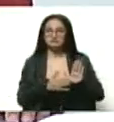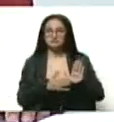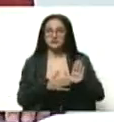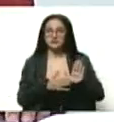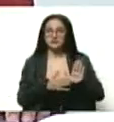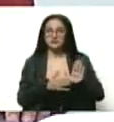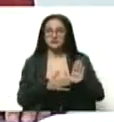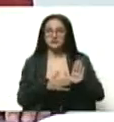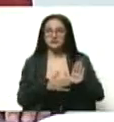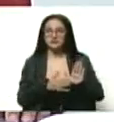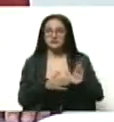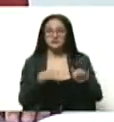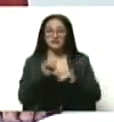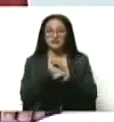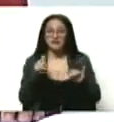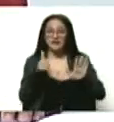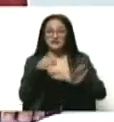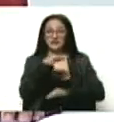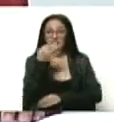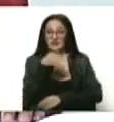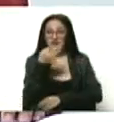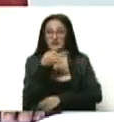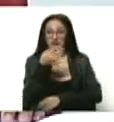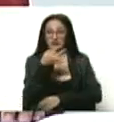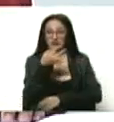Se cierra el acto a las 6 de la tarde.